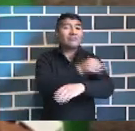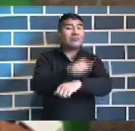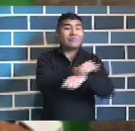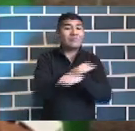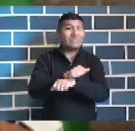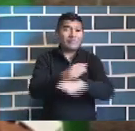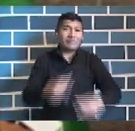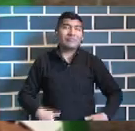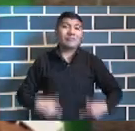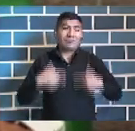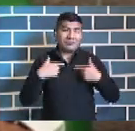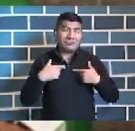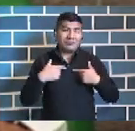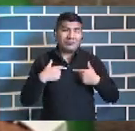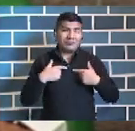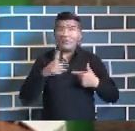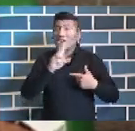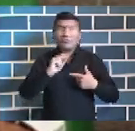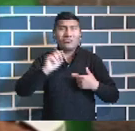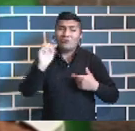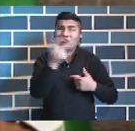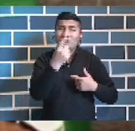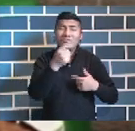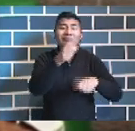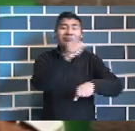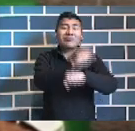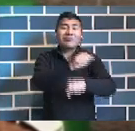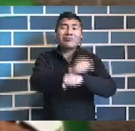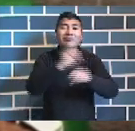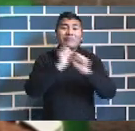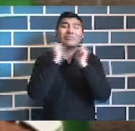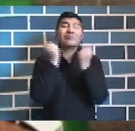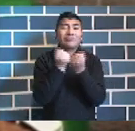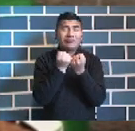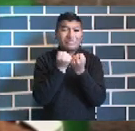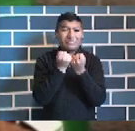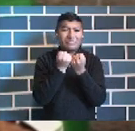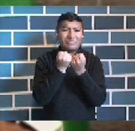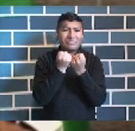vivir. Pero no se trata solo de una esclavitud social.